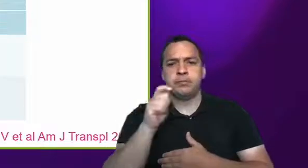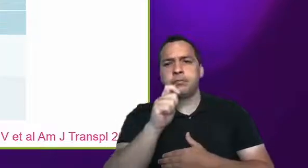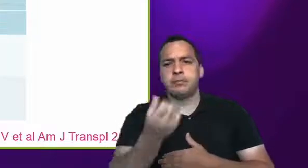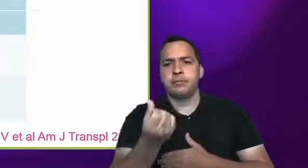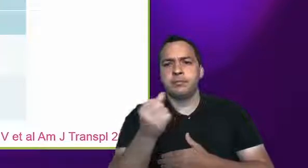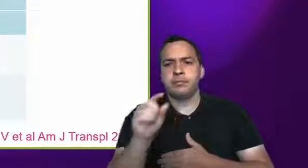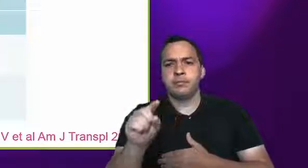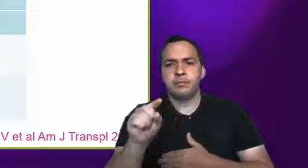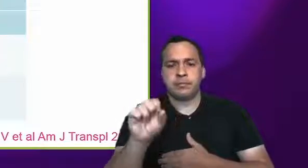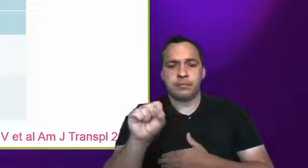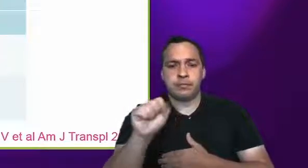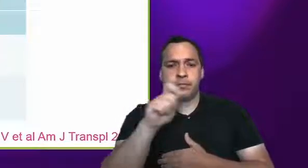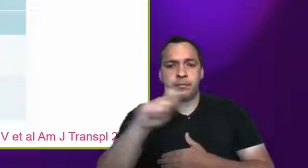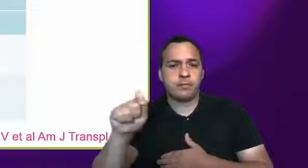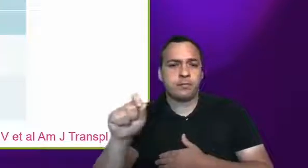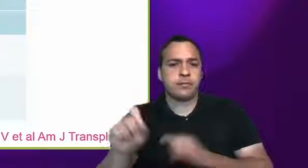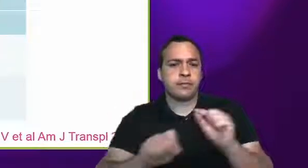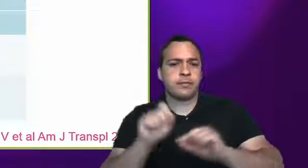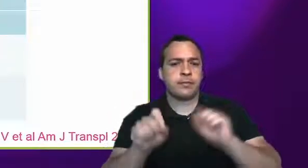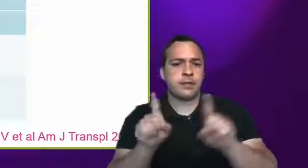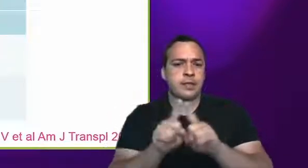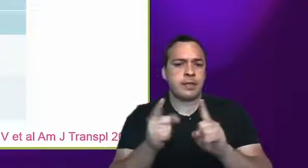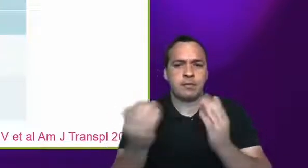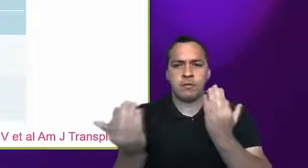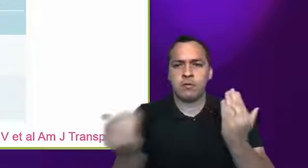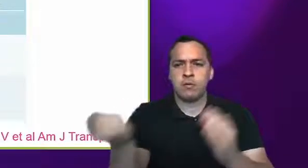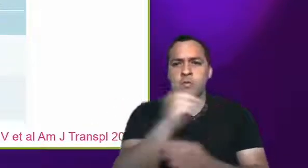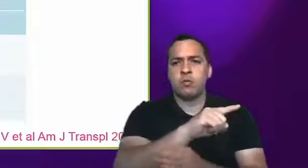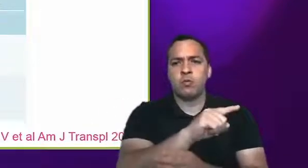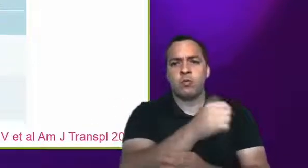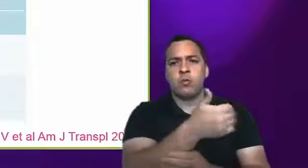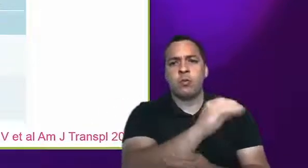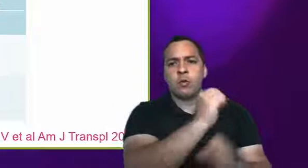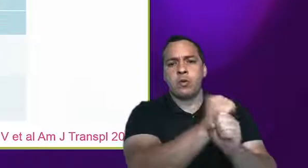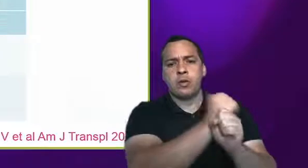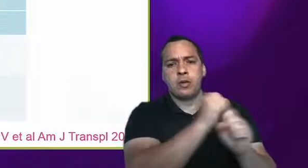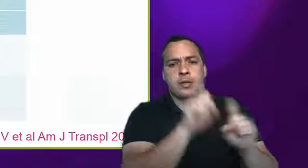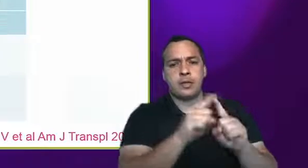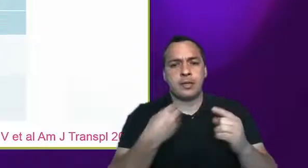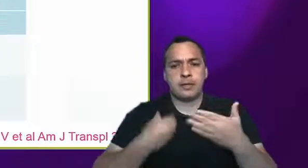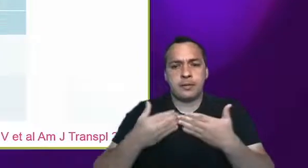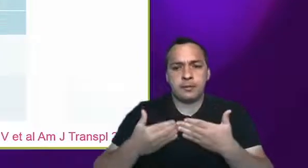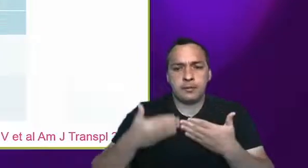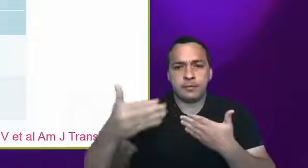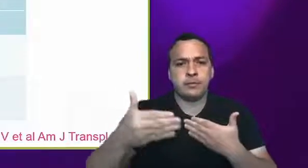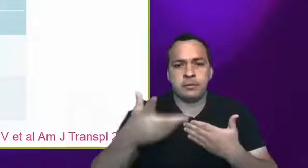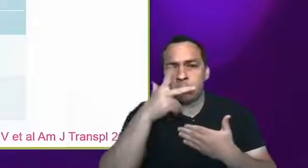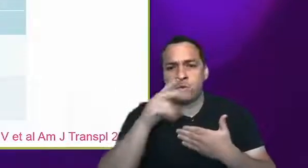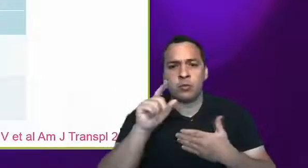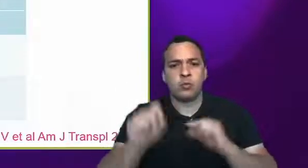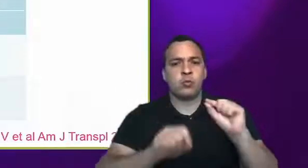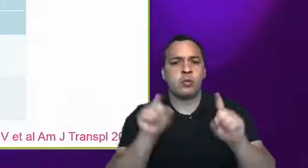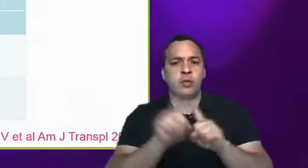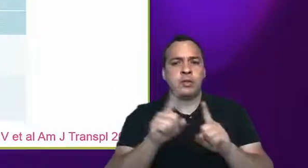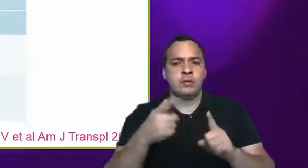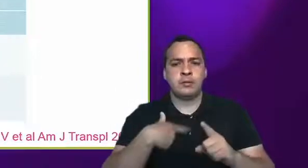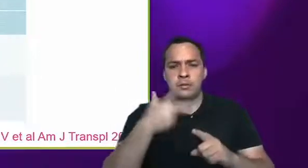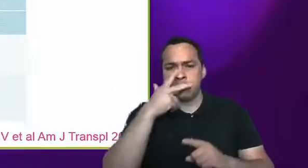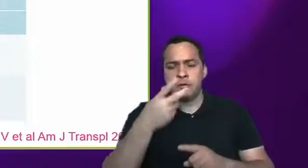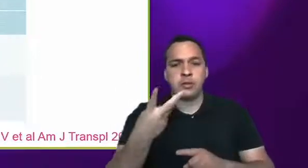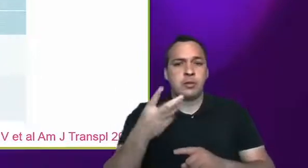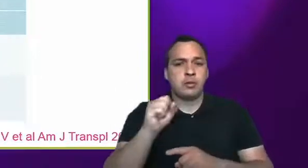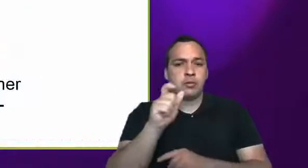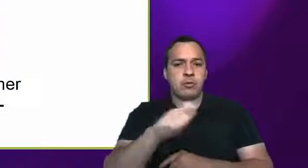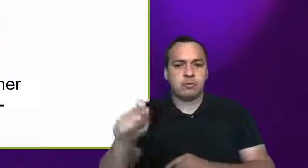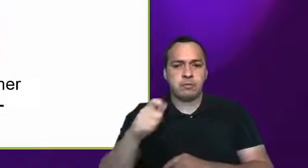y respecto a los 10 años, donde el benefit survival es prácticamente de 38 meses, digamos, de más de